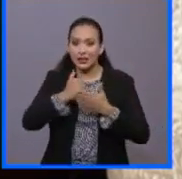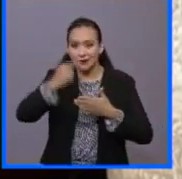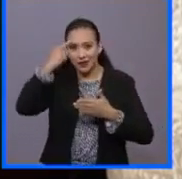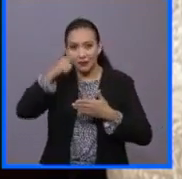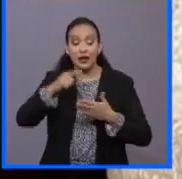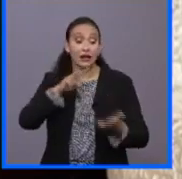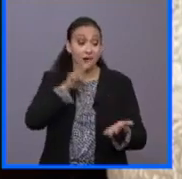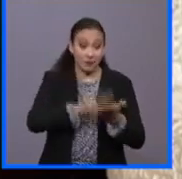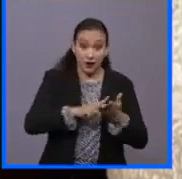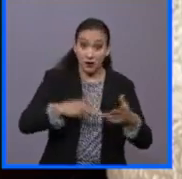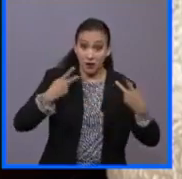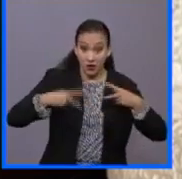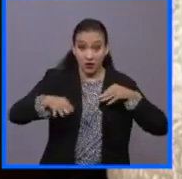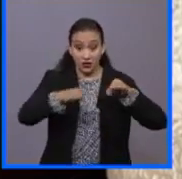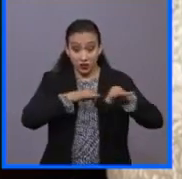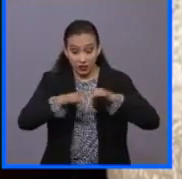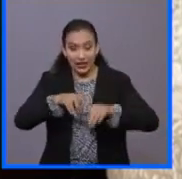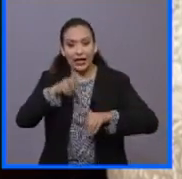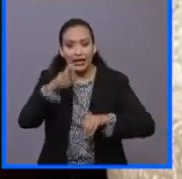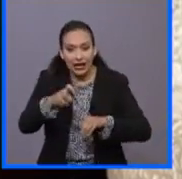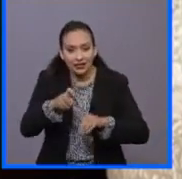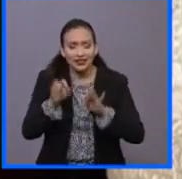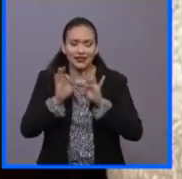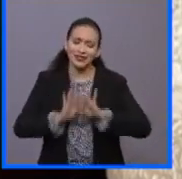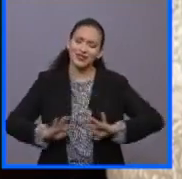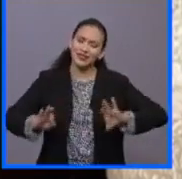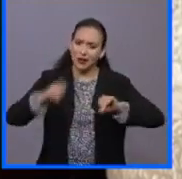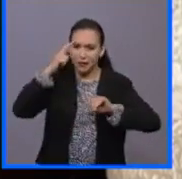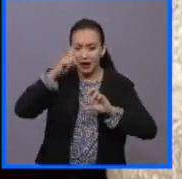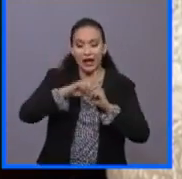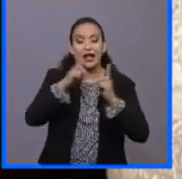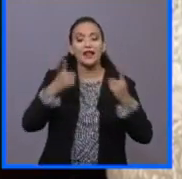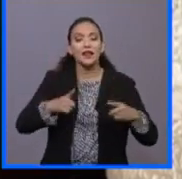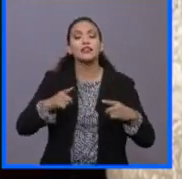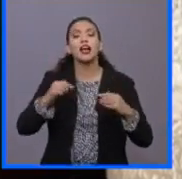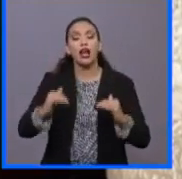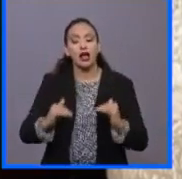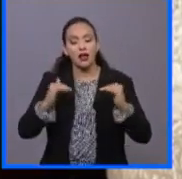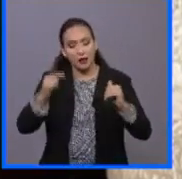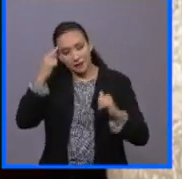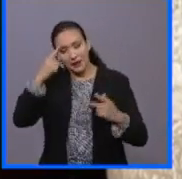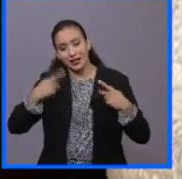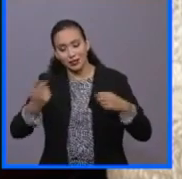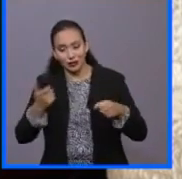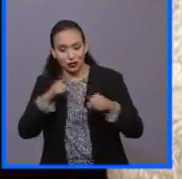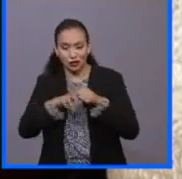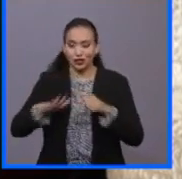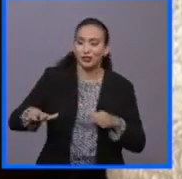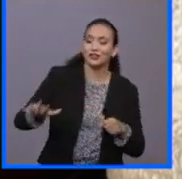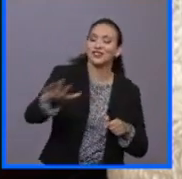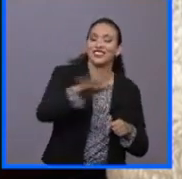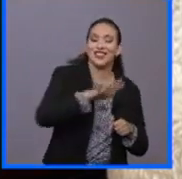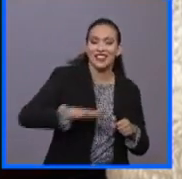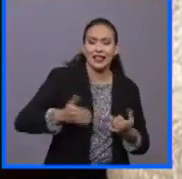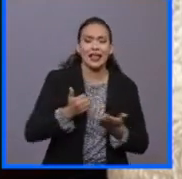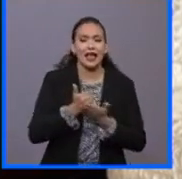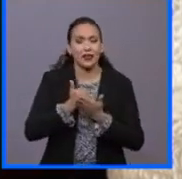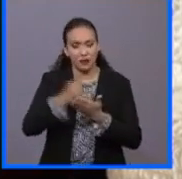el trabajo como una base del desarrollo de una sociedad verdaderamente